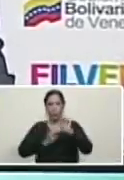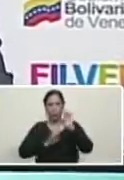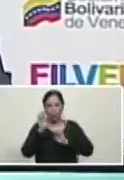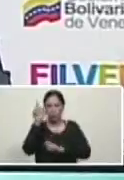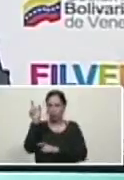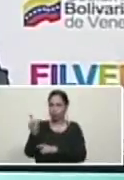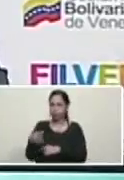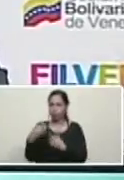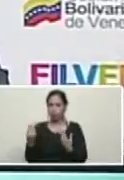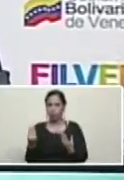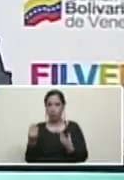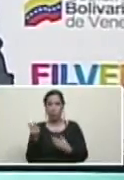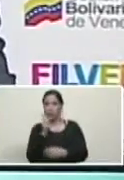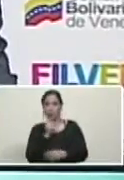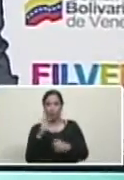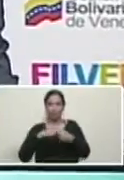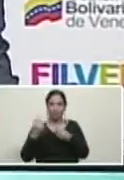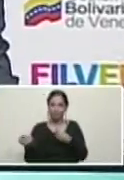sin exclusiones,